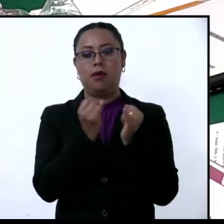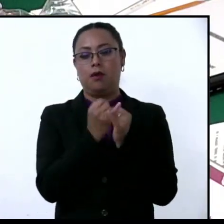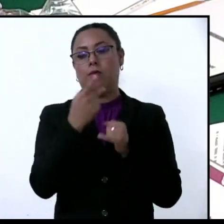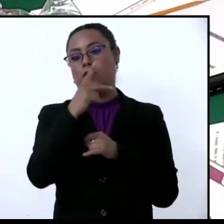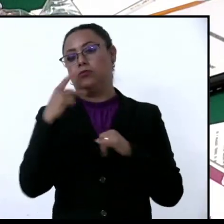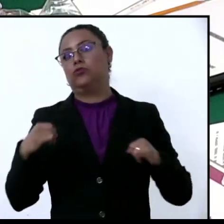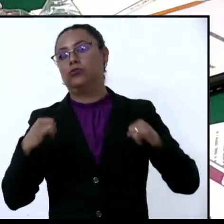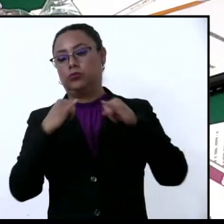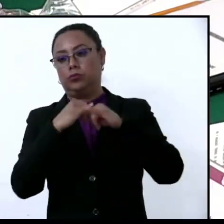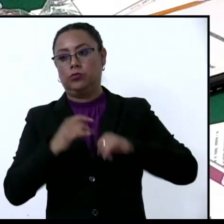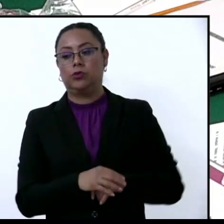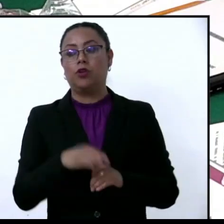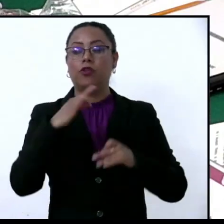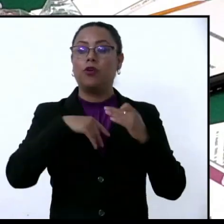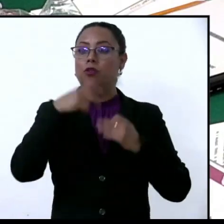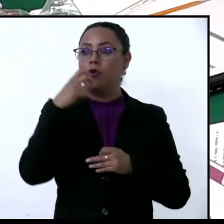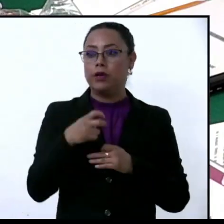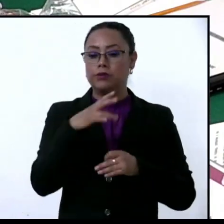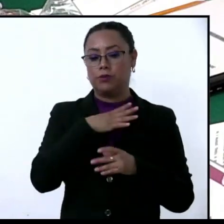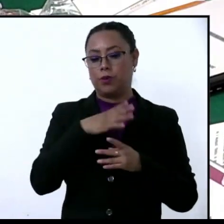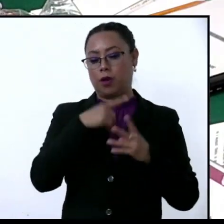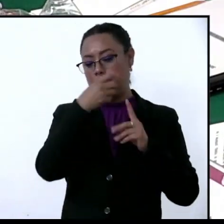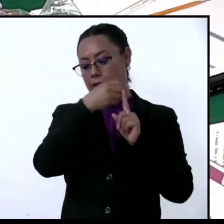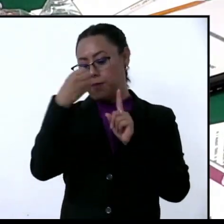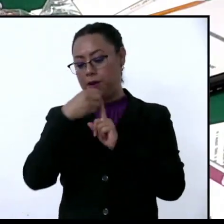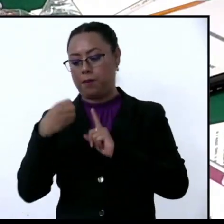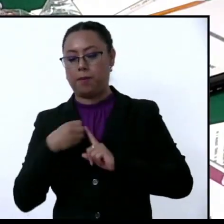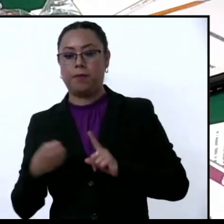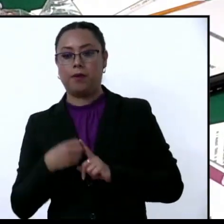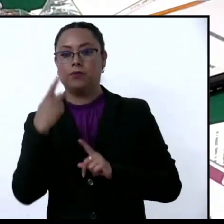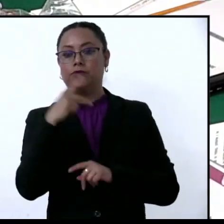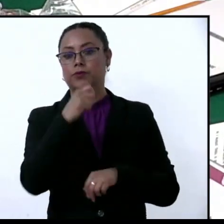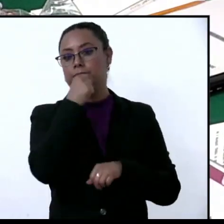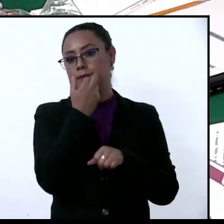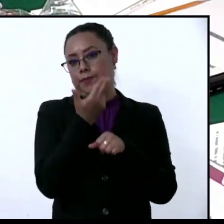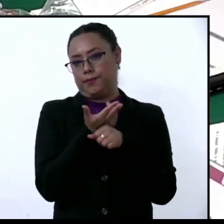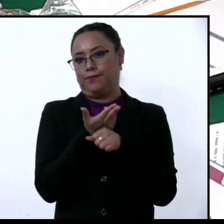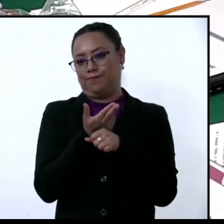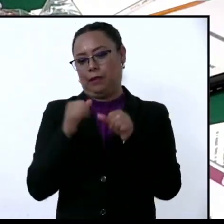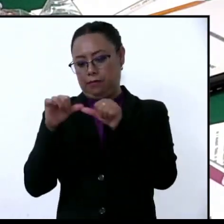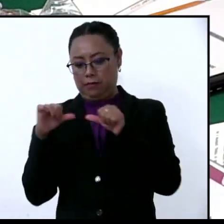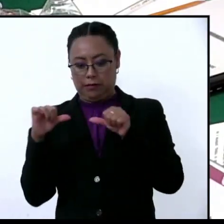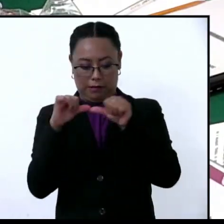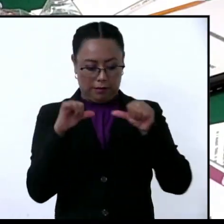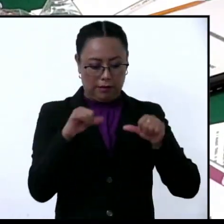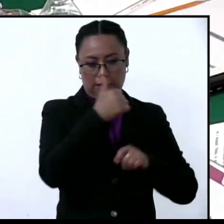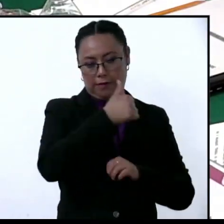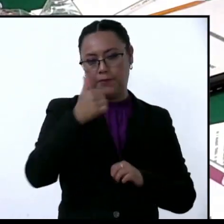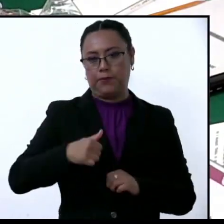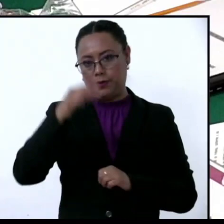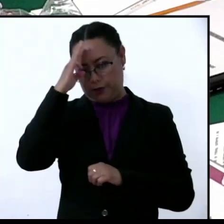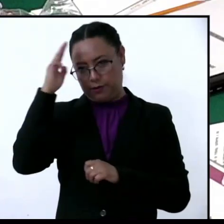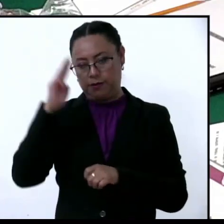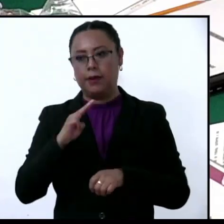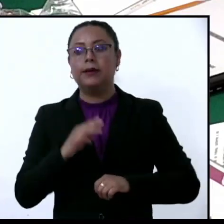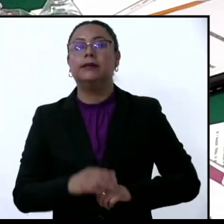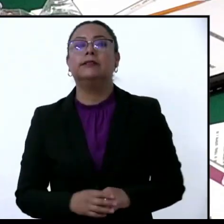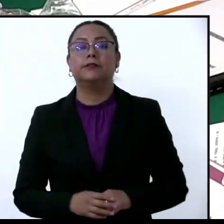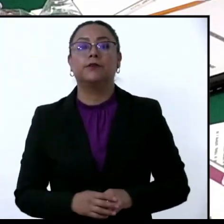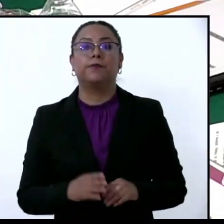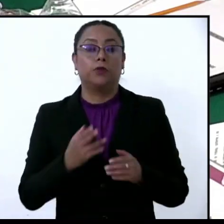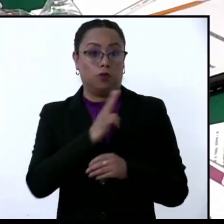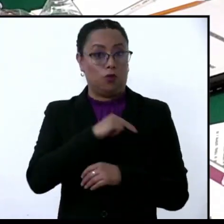dependencia y áreas que conforman la estructura de la Secretaría. Maestro, como